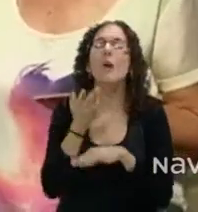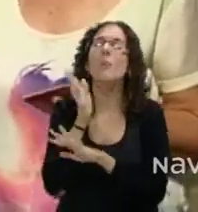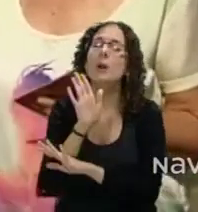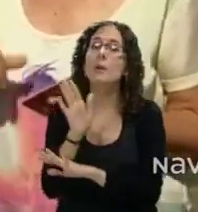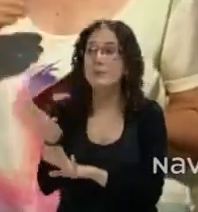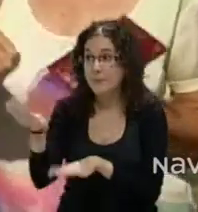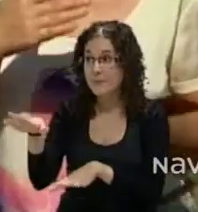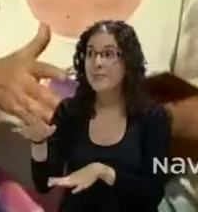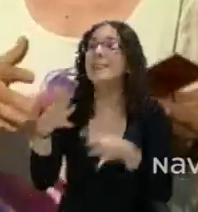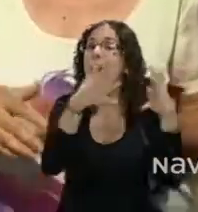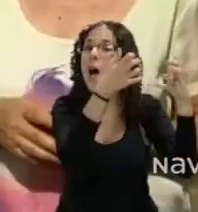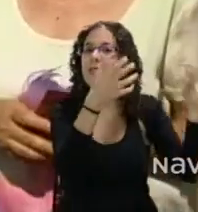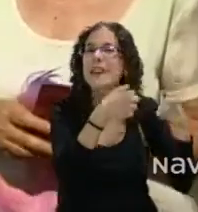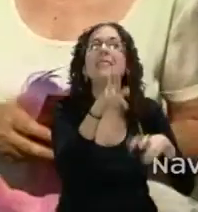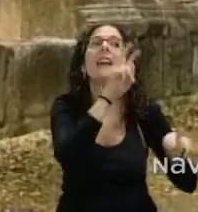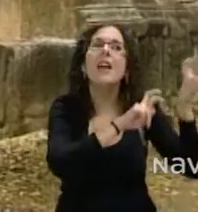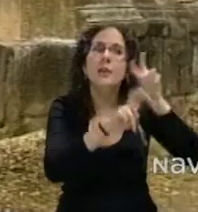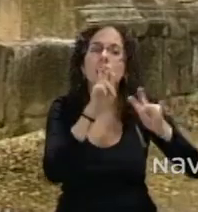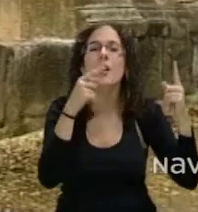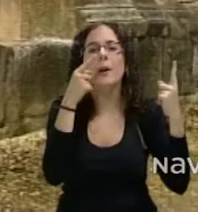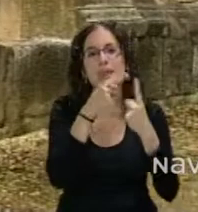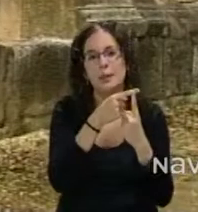esas inscripciones para comenzar esta aventura.